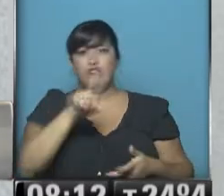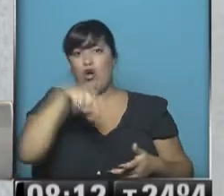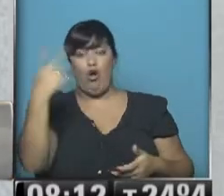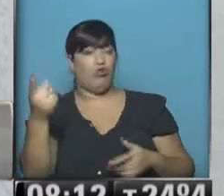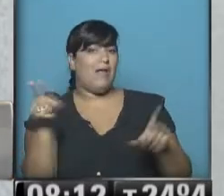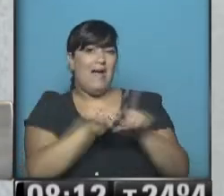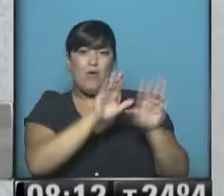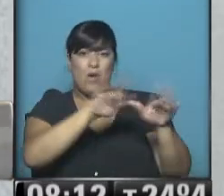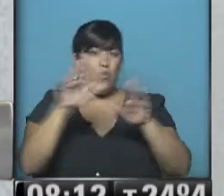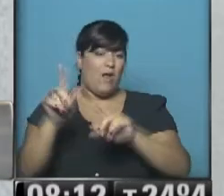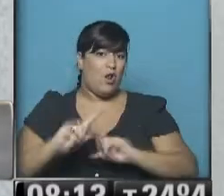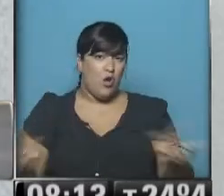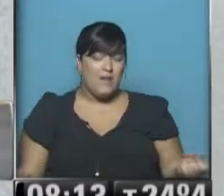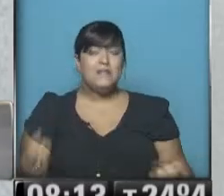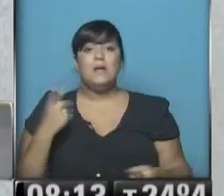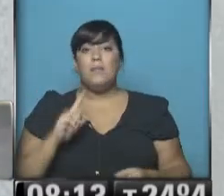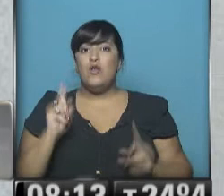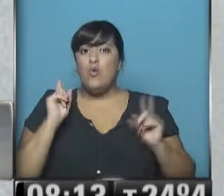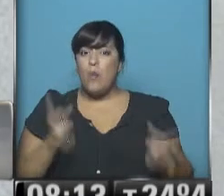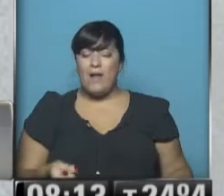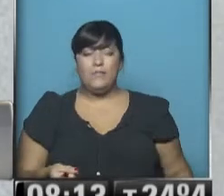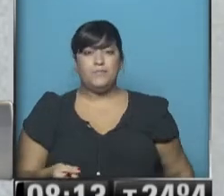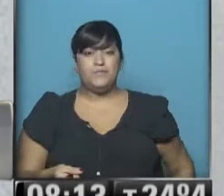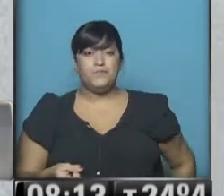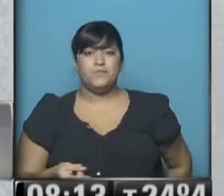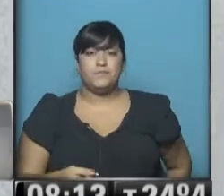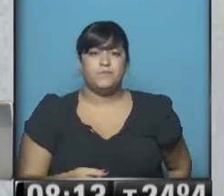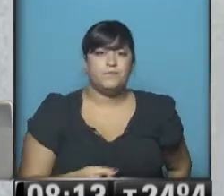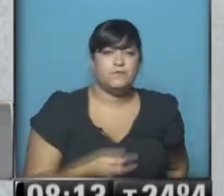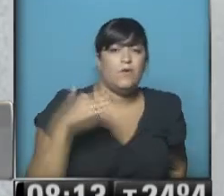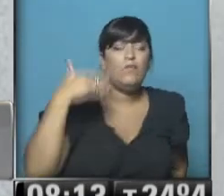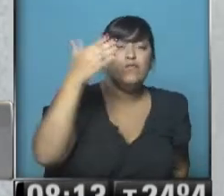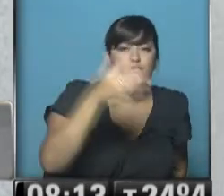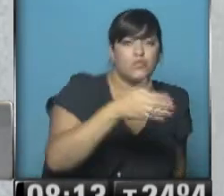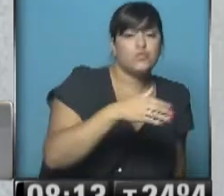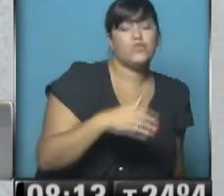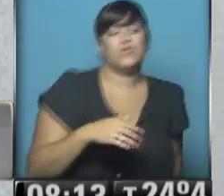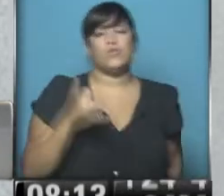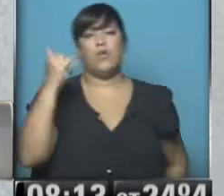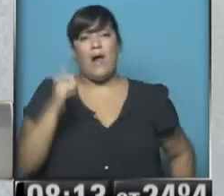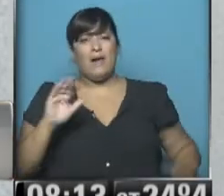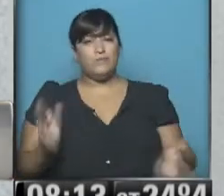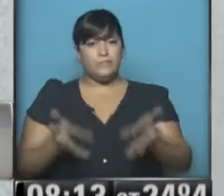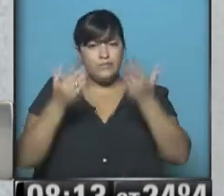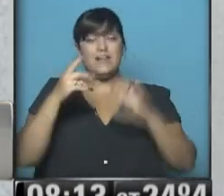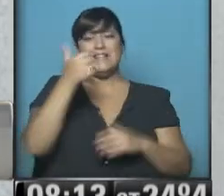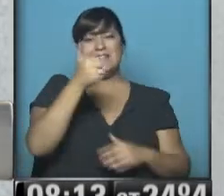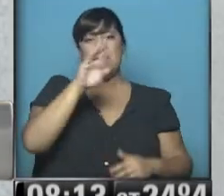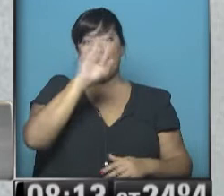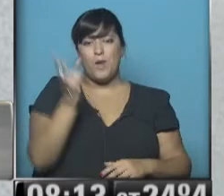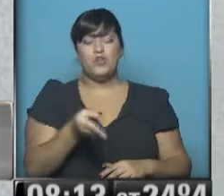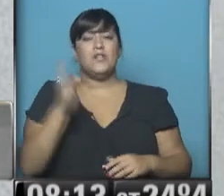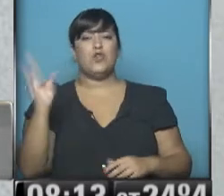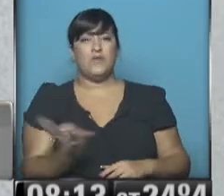comportamiento pero aún así las proyecciones indican un incremento del 6% para la producción